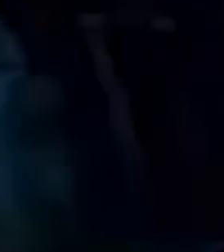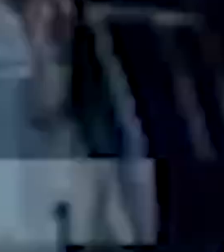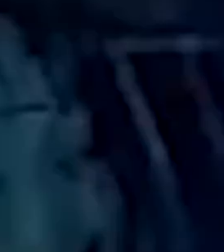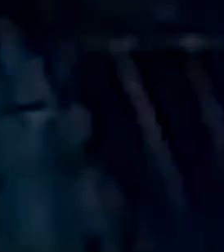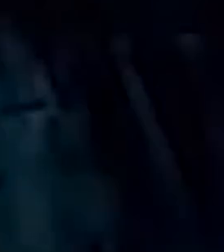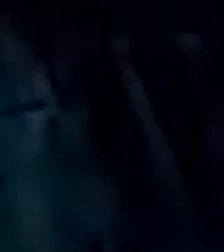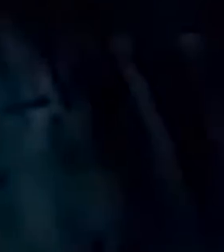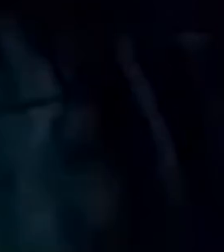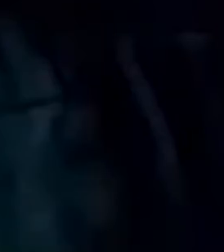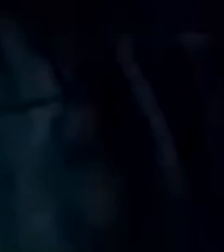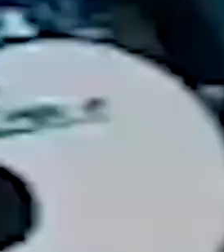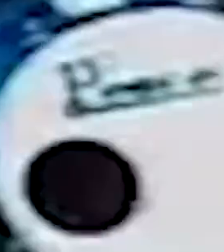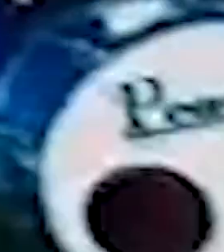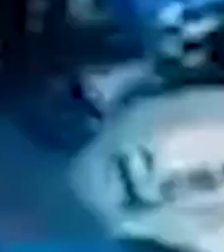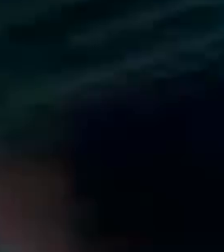llorar